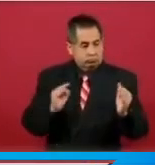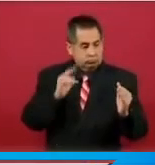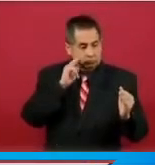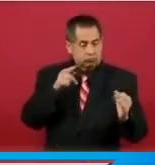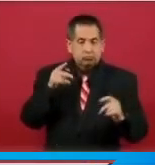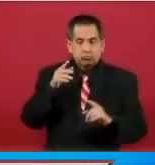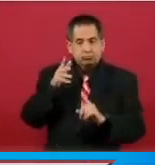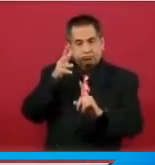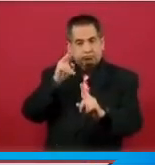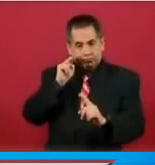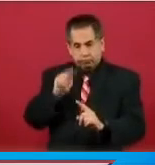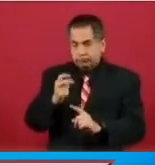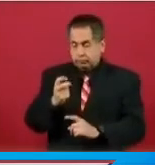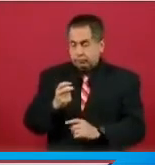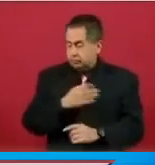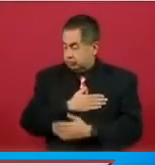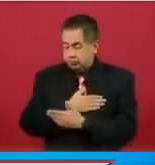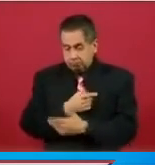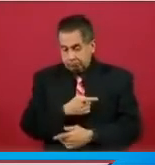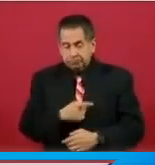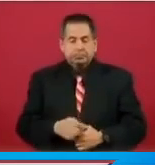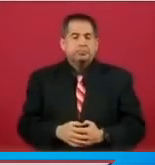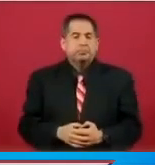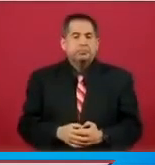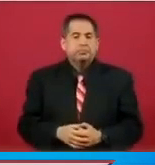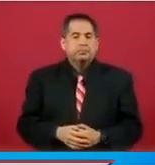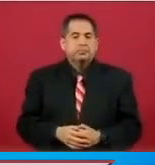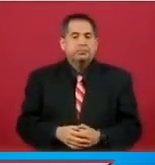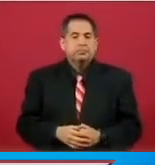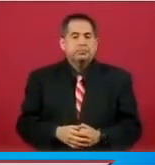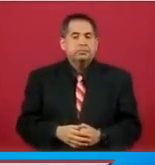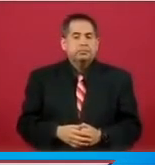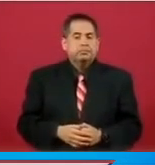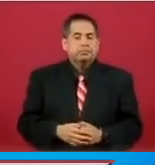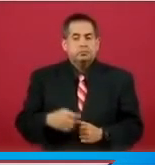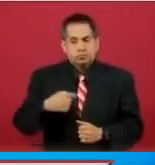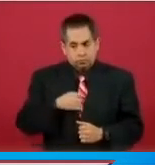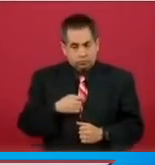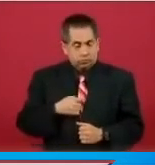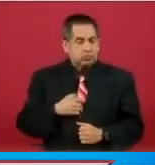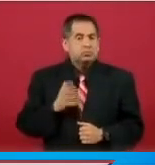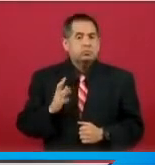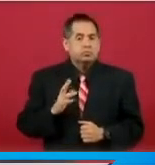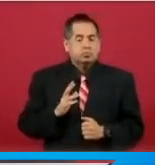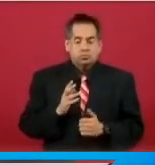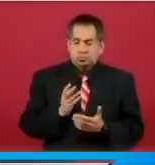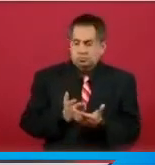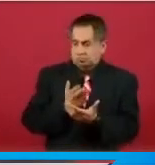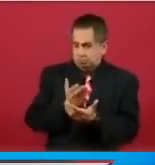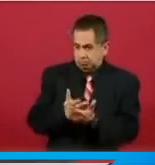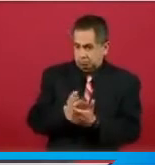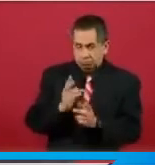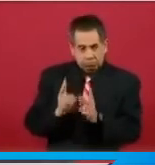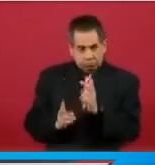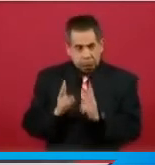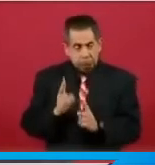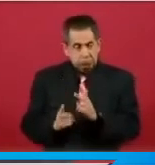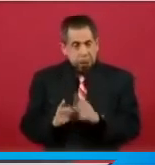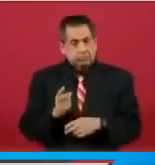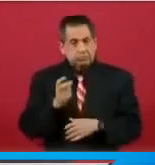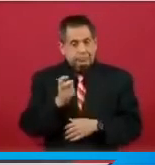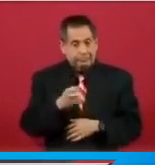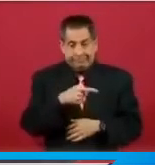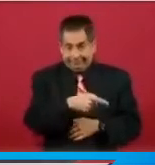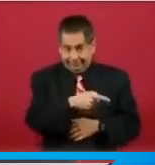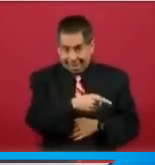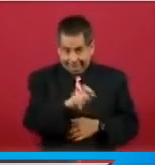esta. Incluso se ha planteado que la empresa lleve a cabo una exploración para recuperar los restos de los trabajadores fallecidos que quedaron atrapados en la